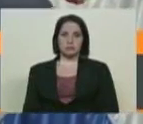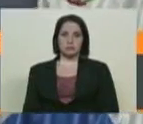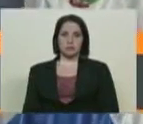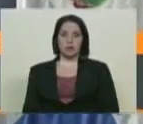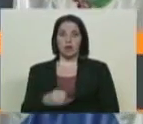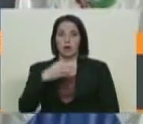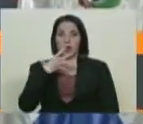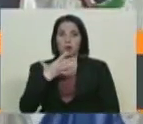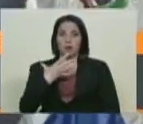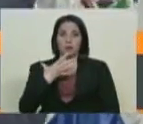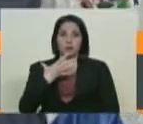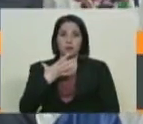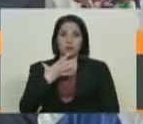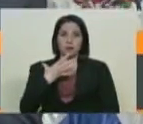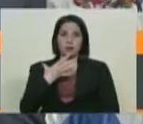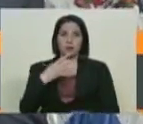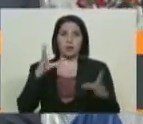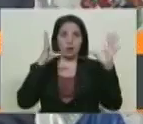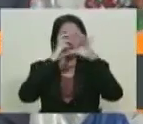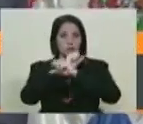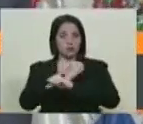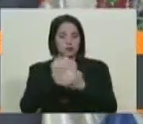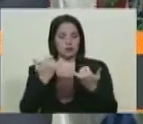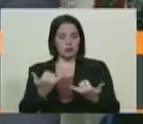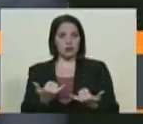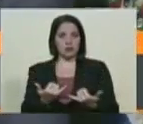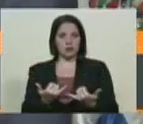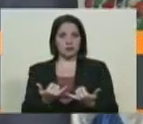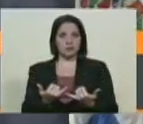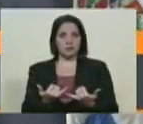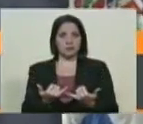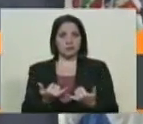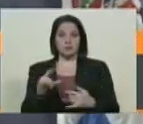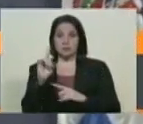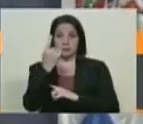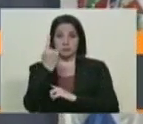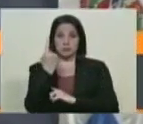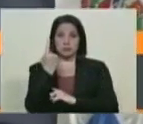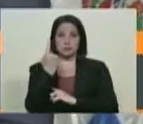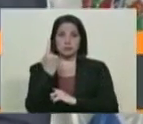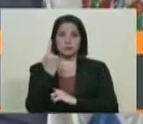Muy buenas noches ya. En primer lugar,